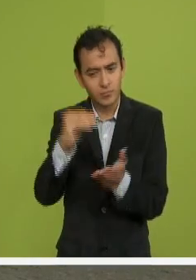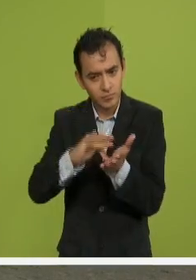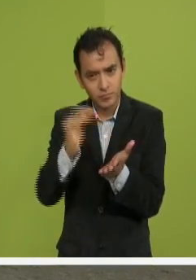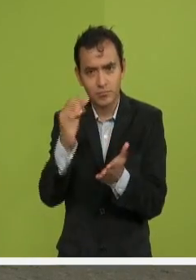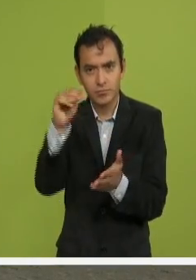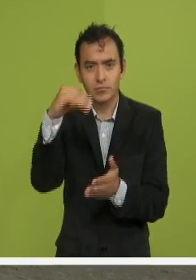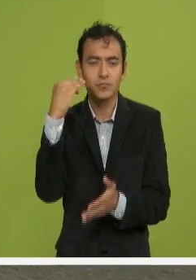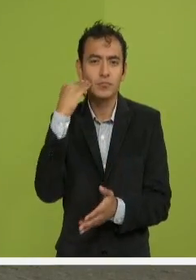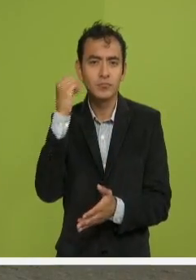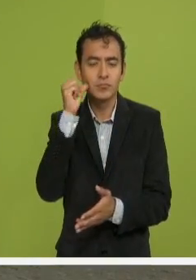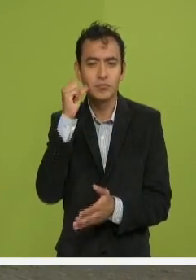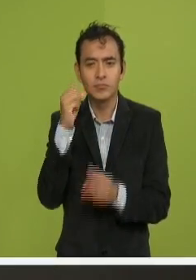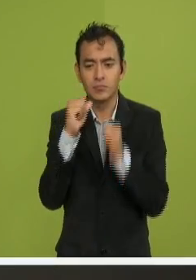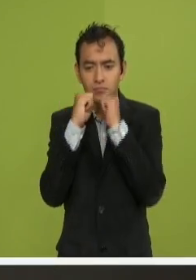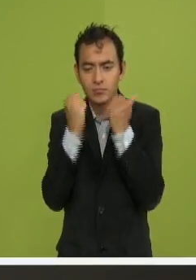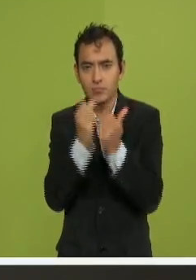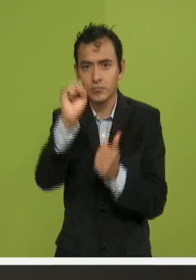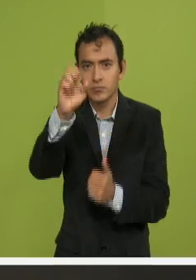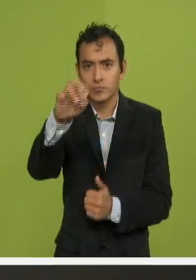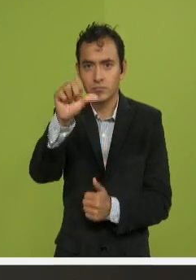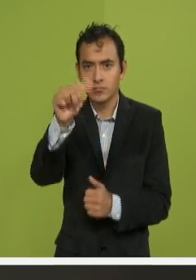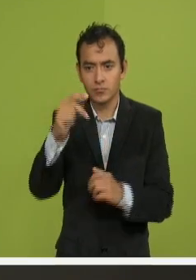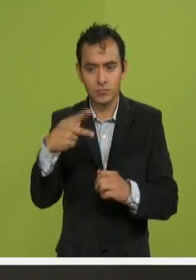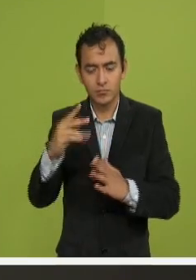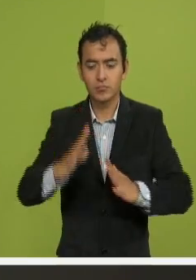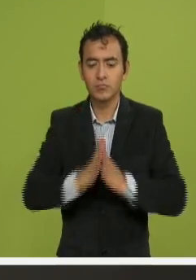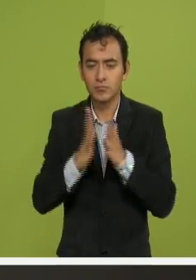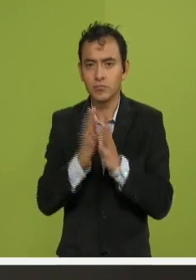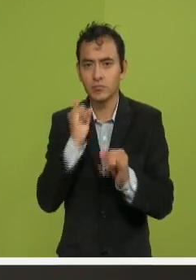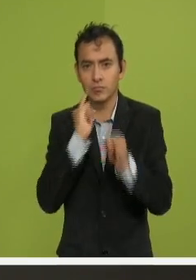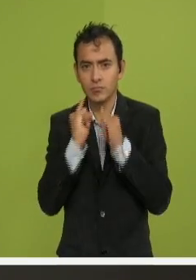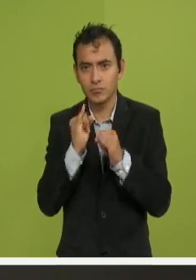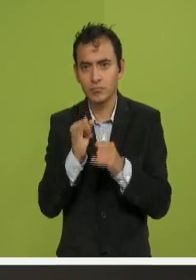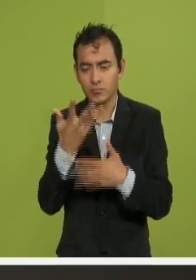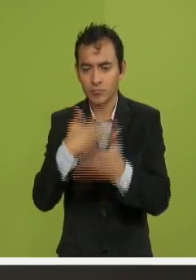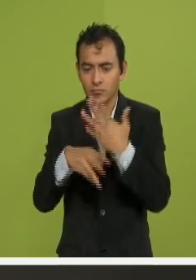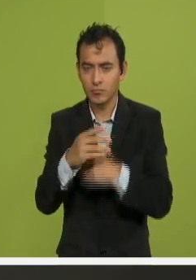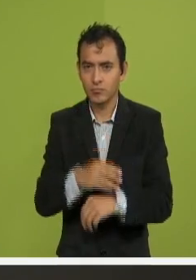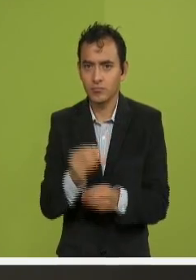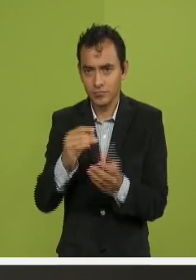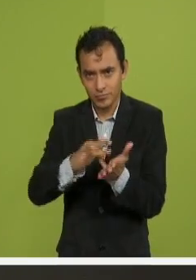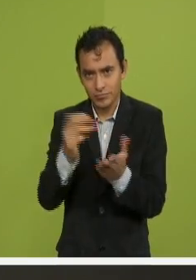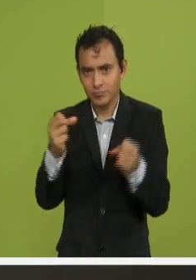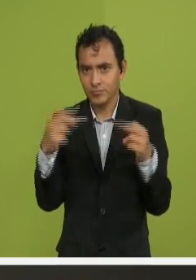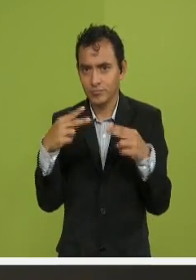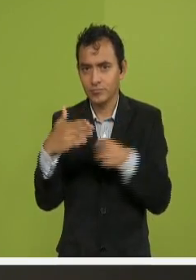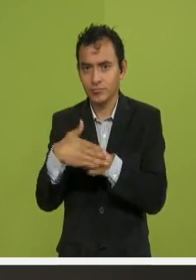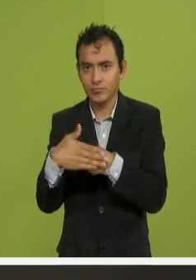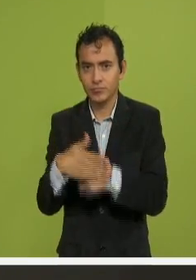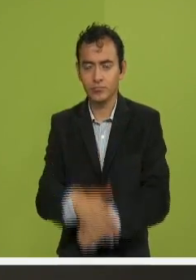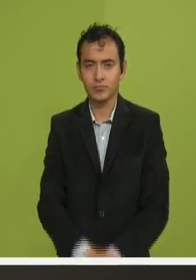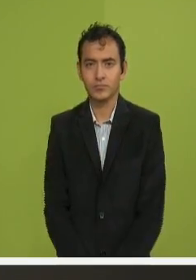López de la Asociación Enseñas por su participación como intérprete aquí en este programa. Hasta la próxima.